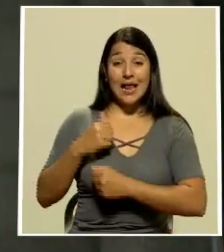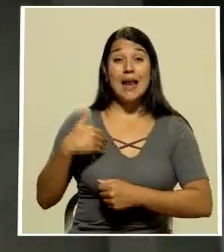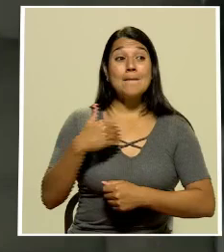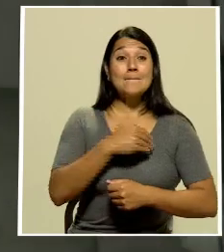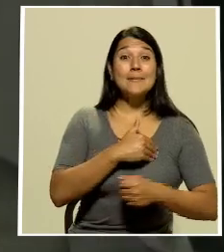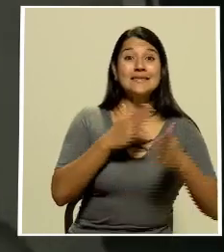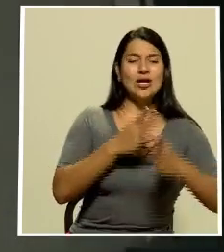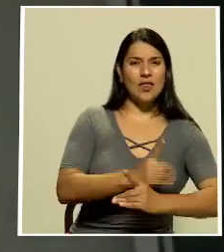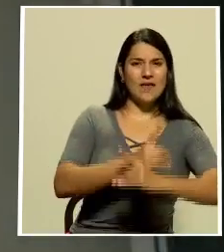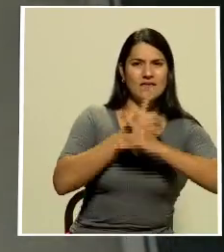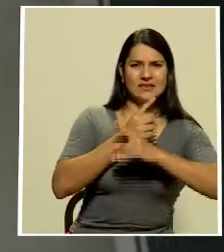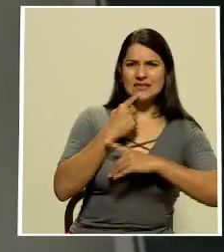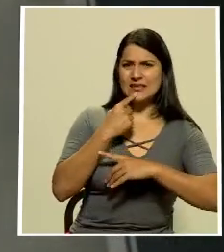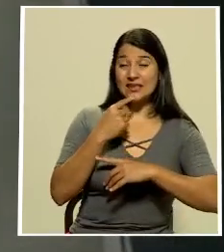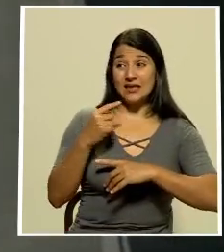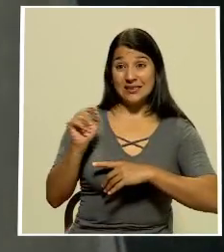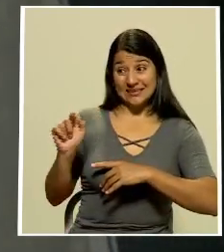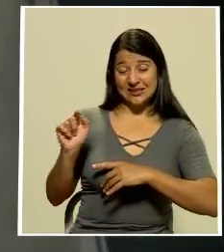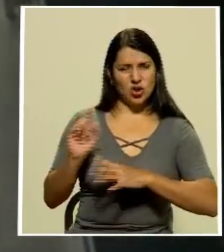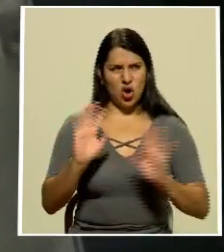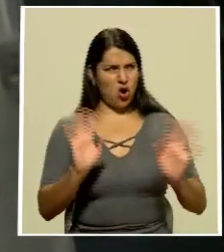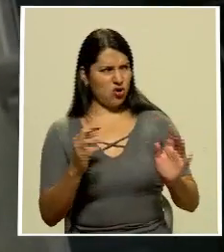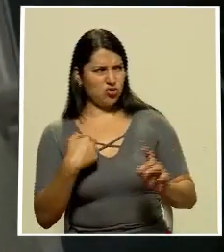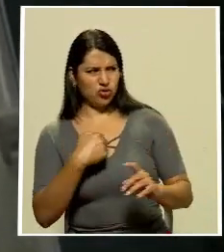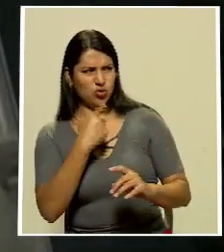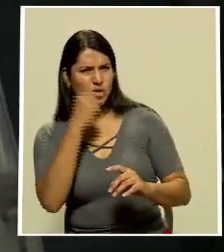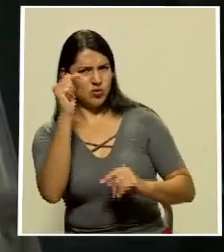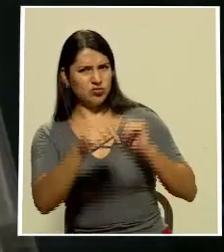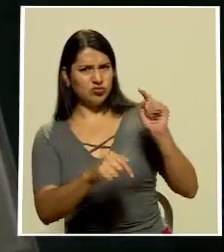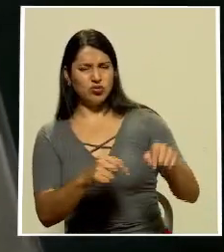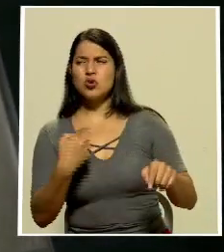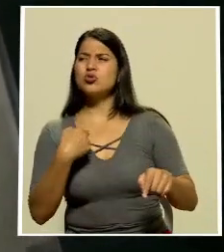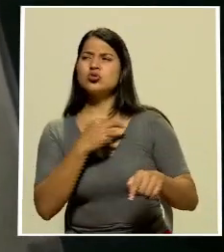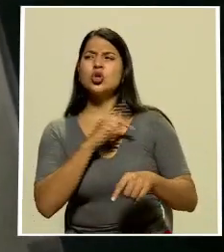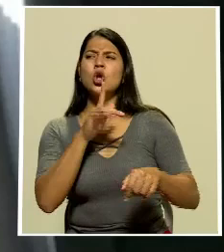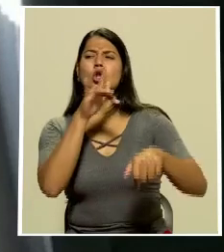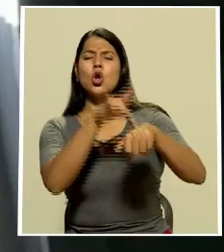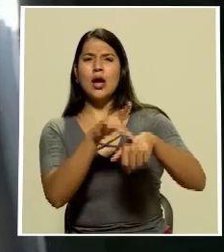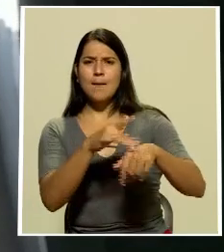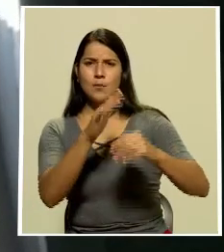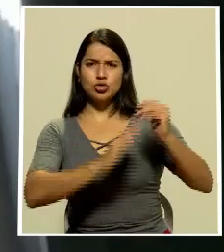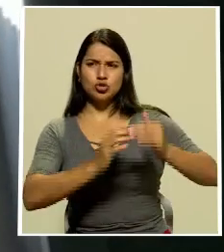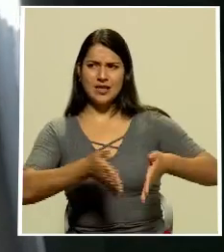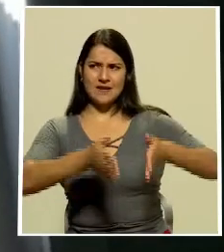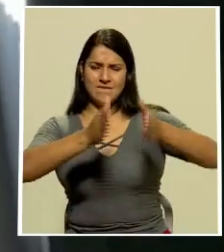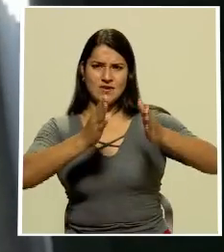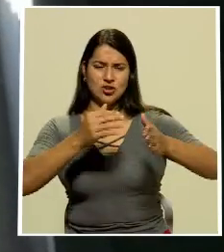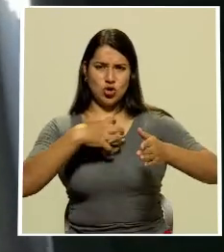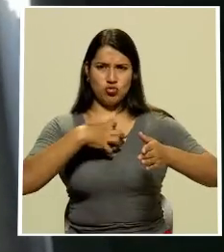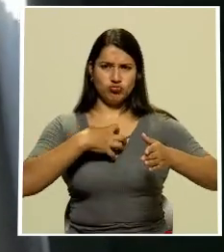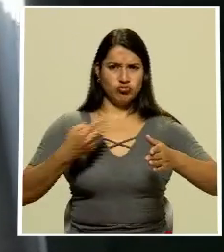Azerbaiyán desmintió haber ordenado el bombardeo y explicó que el ejército no apunta contra los edificios y monumentos históricos, culturales